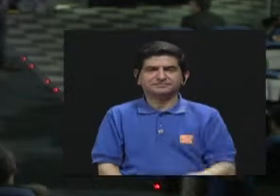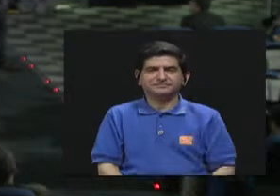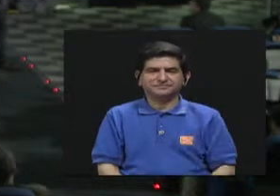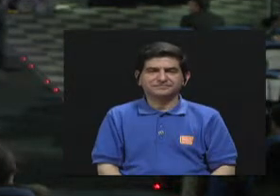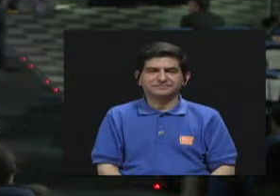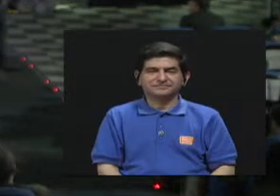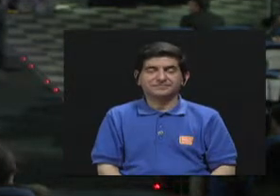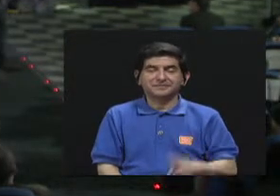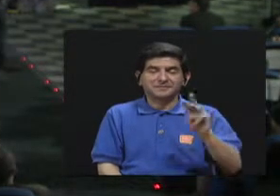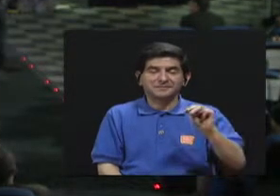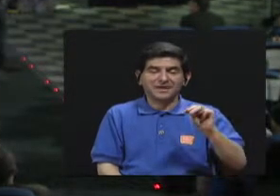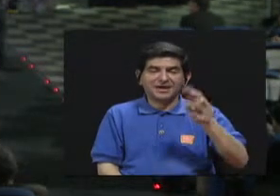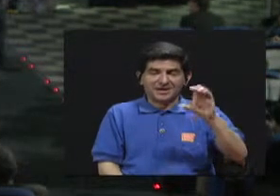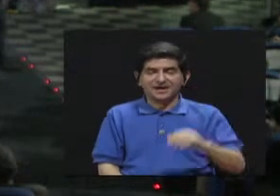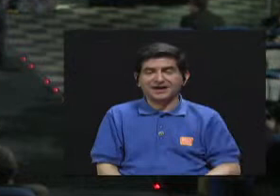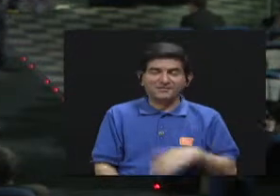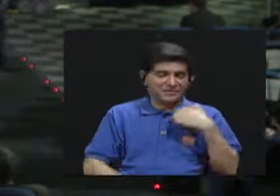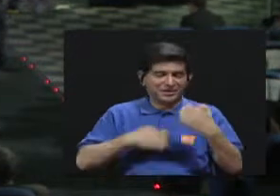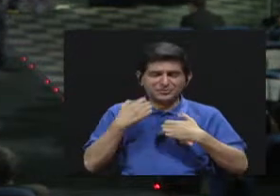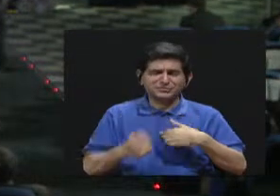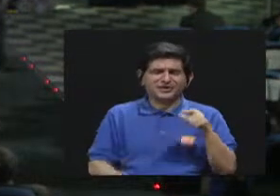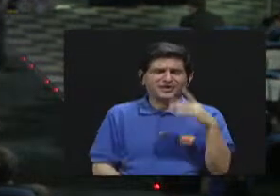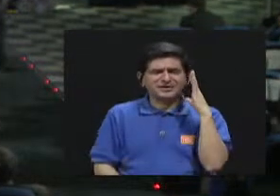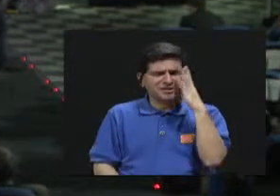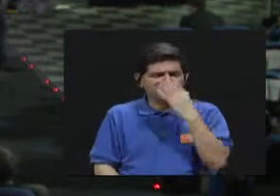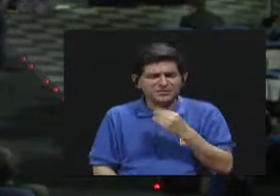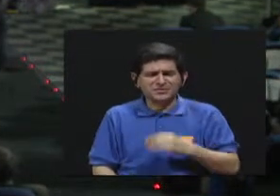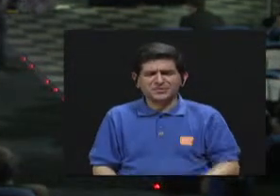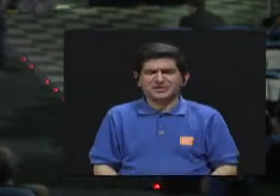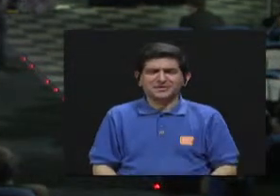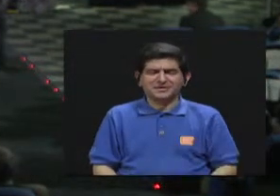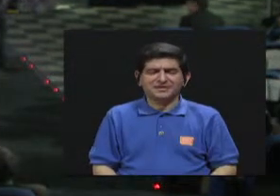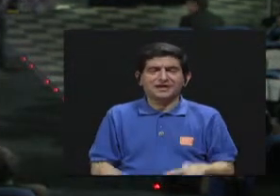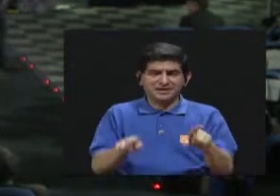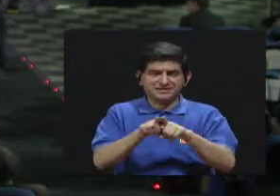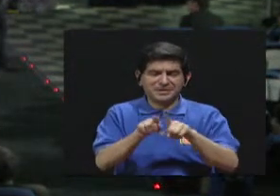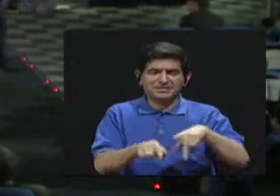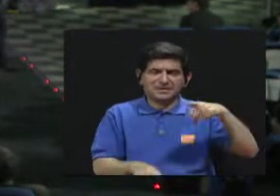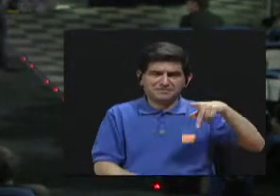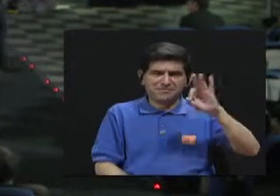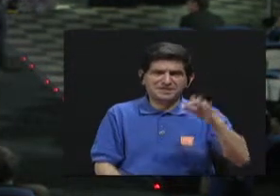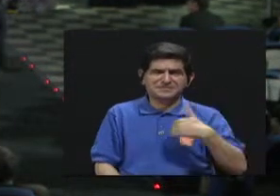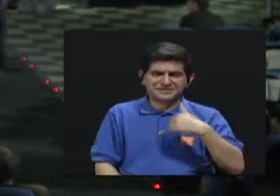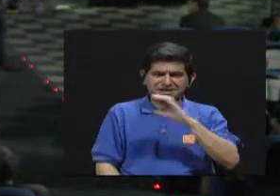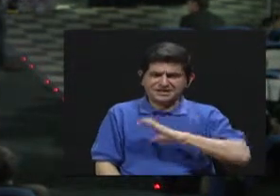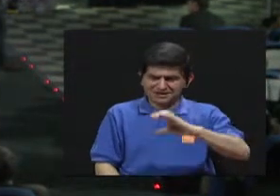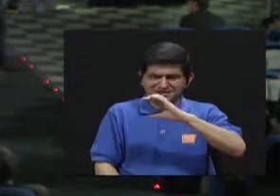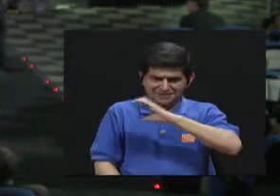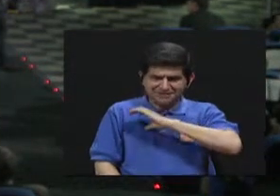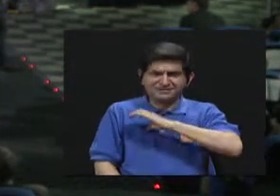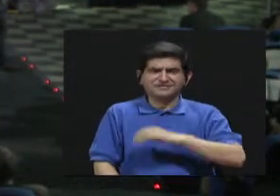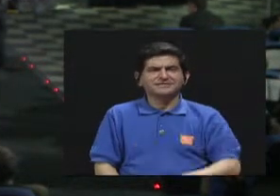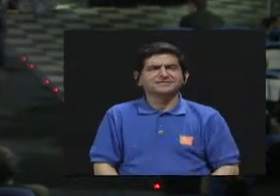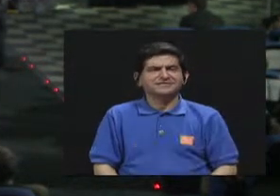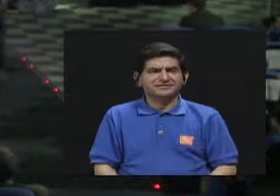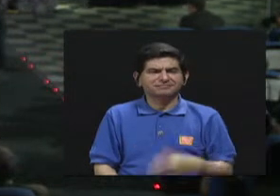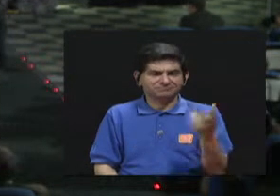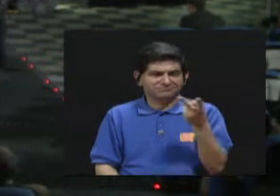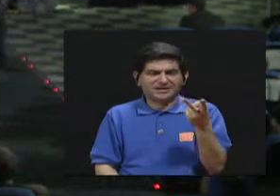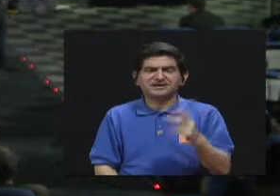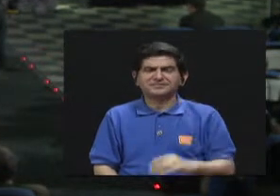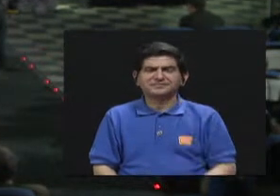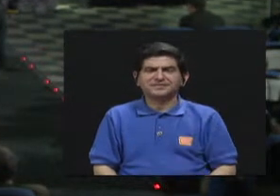Sí, muy linda chica. Muy tiernas. Ellas dos Paz también, ¿verdad? Tienen un carácter como... Sí. Que eso